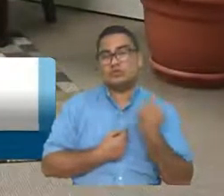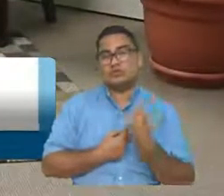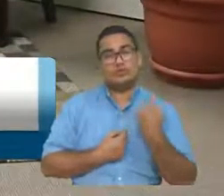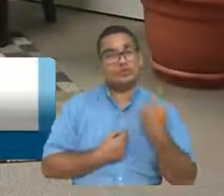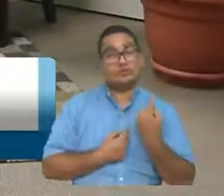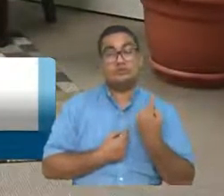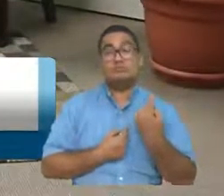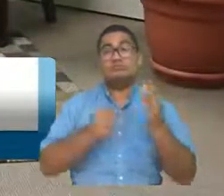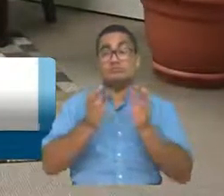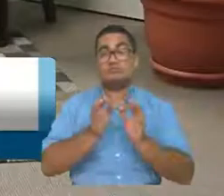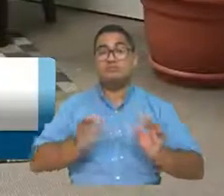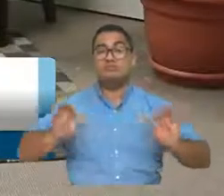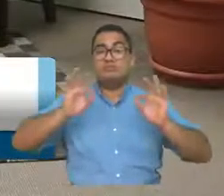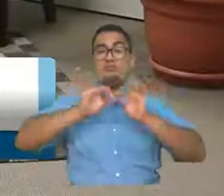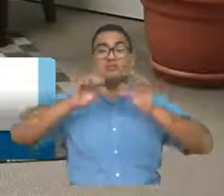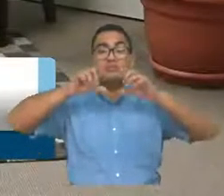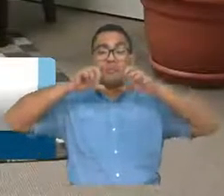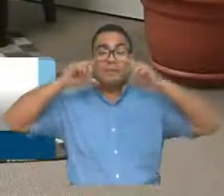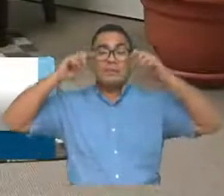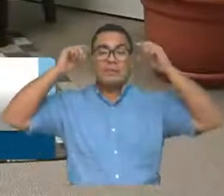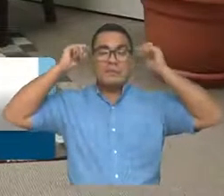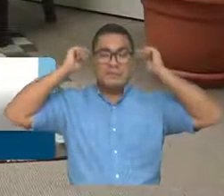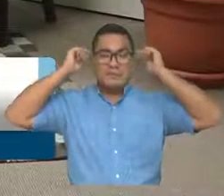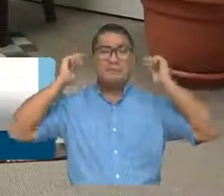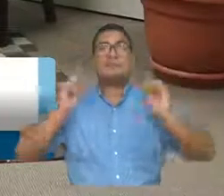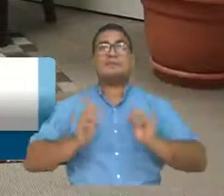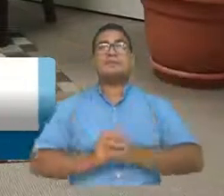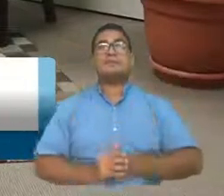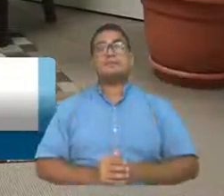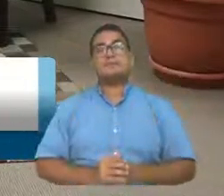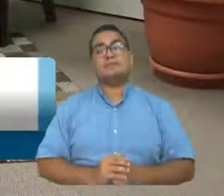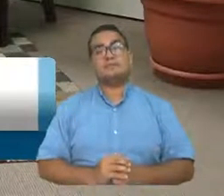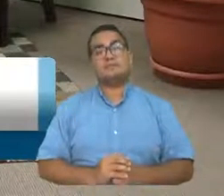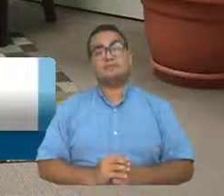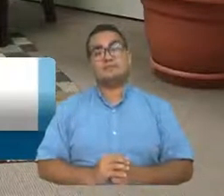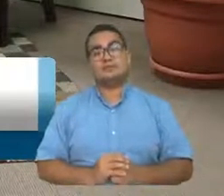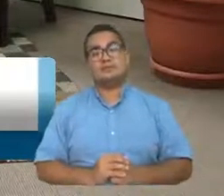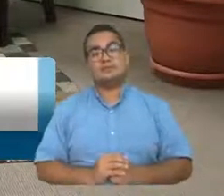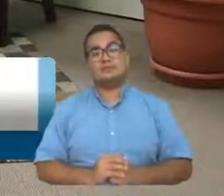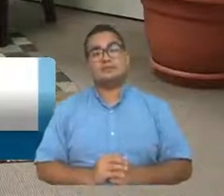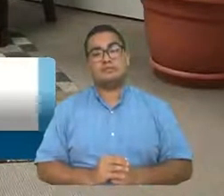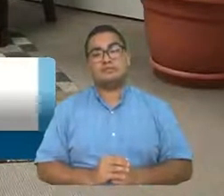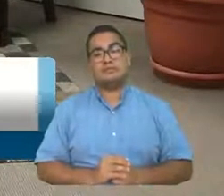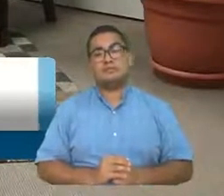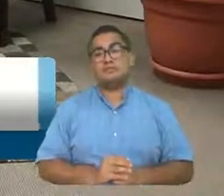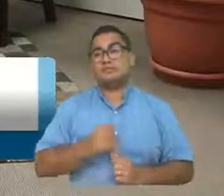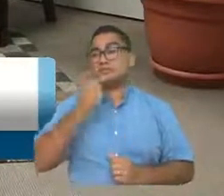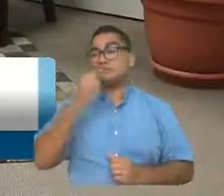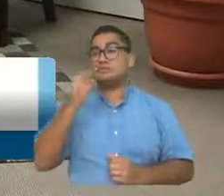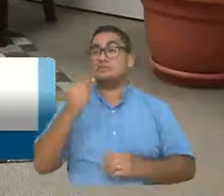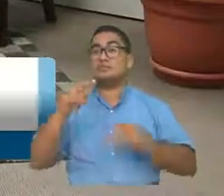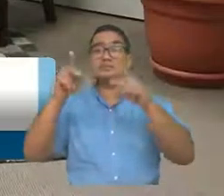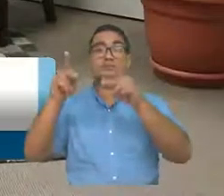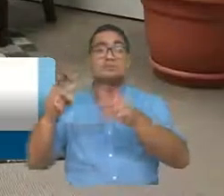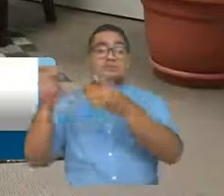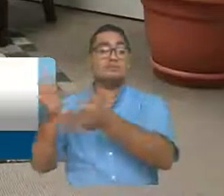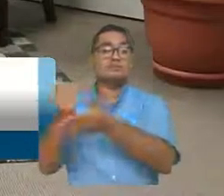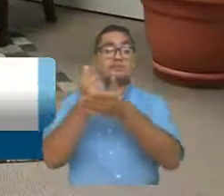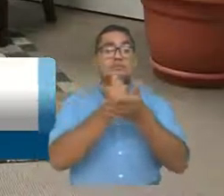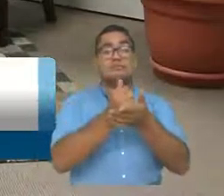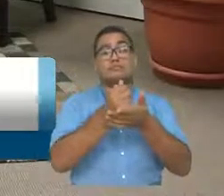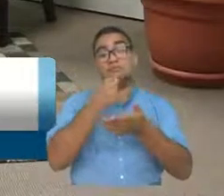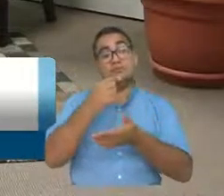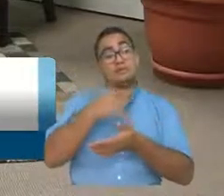lo voy a hacer? Bueno, para comenzar, pues mi cuarto es un lugar donde solamente tiene que entrar una persona. Primero